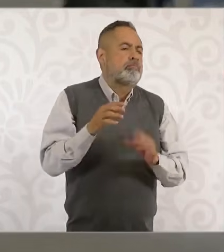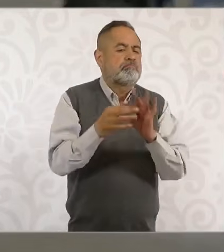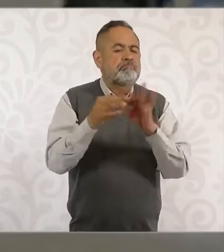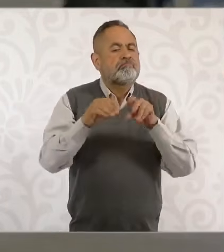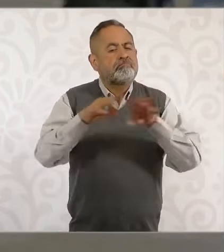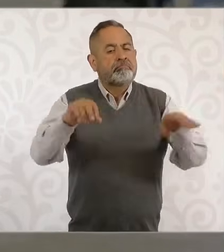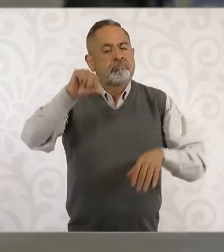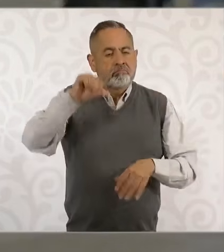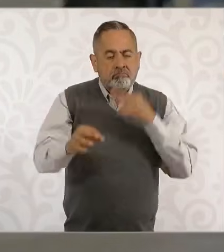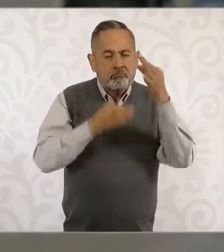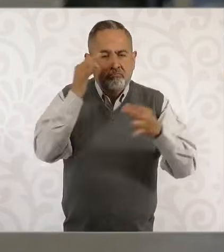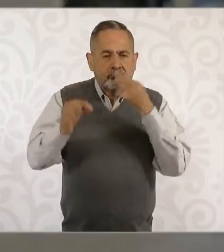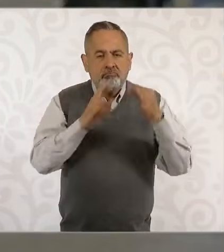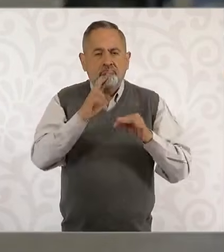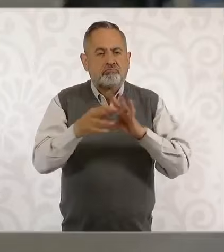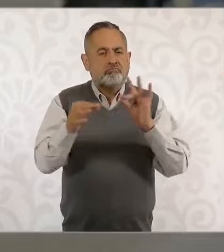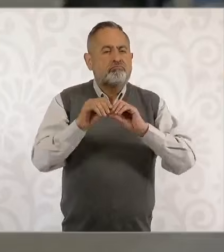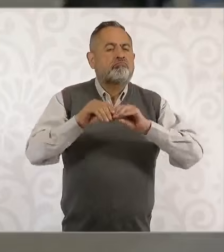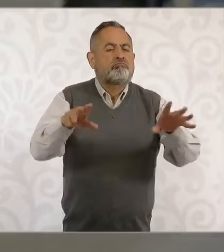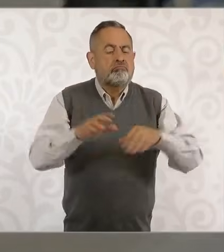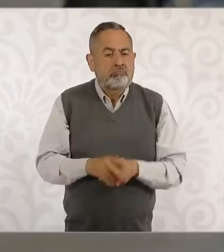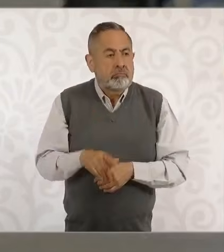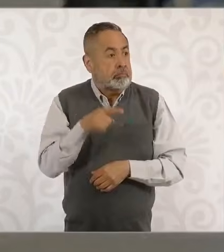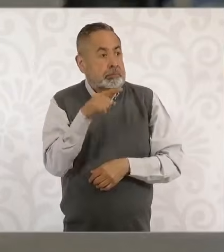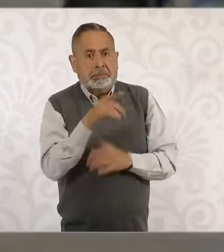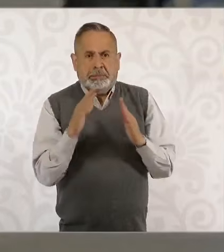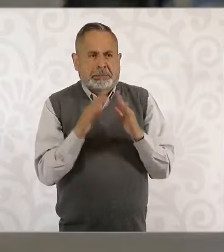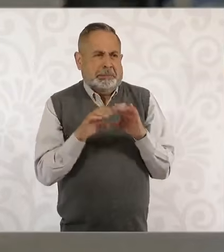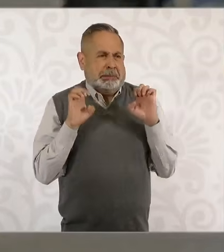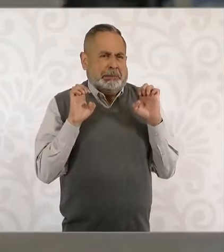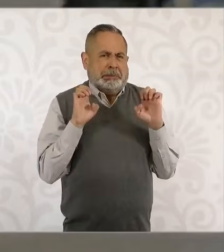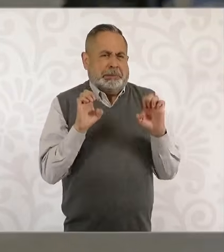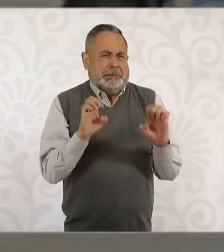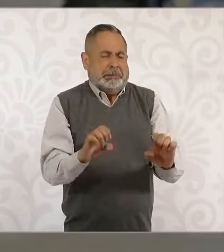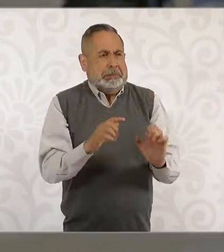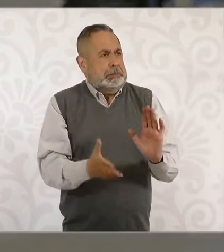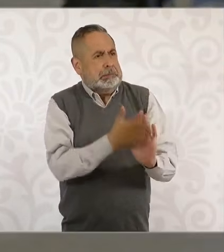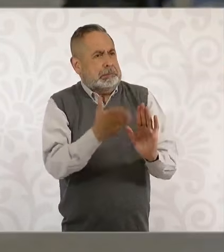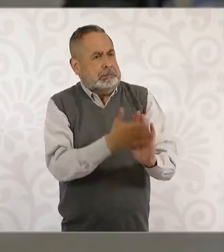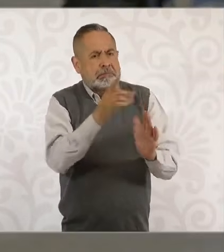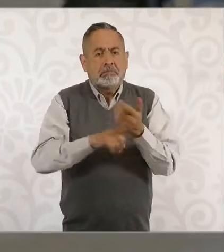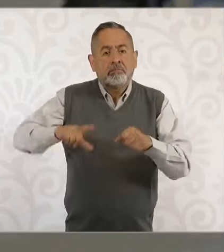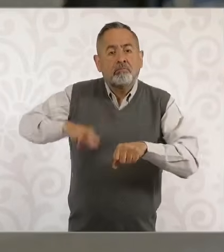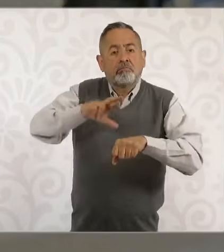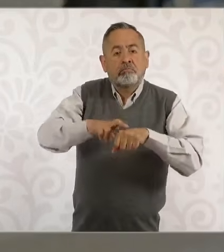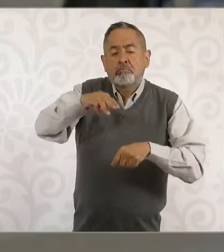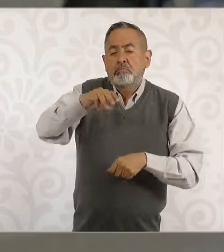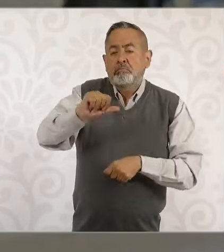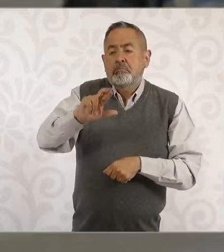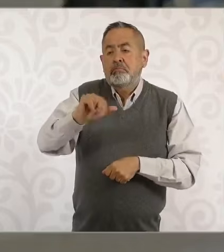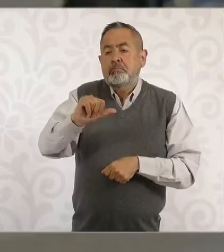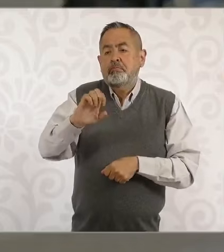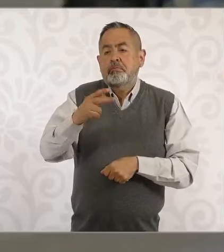publica hoy un reportaje sobre una lujosa residencia que se está construyendo la gobernadora María Eugenia Campos